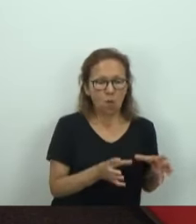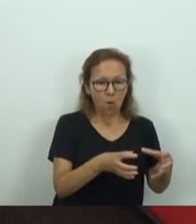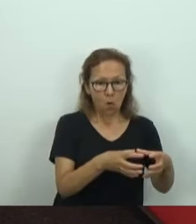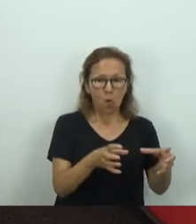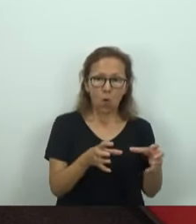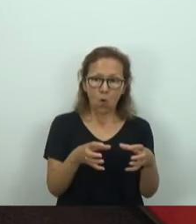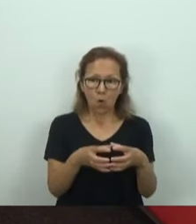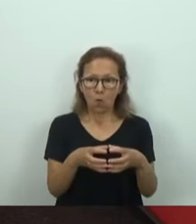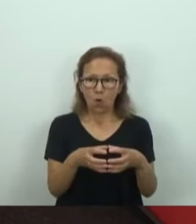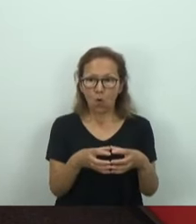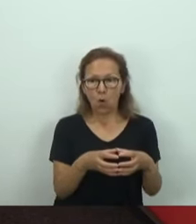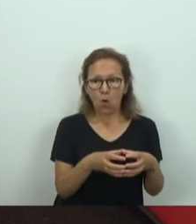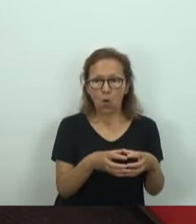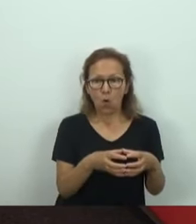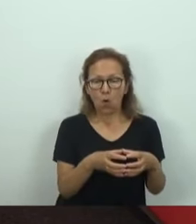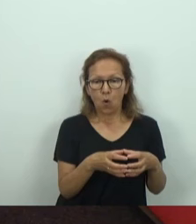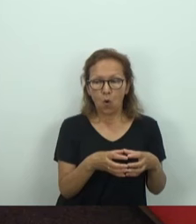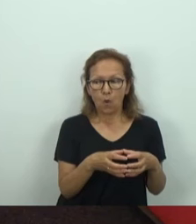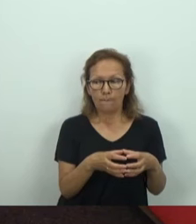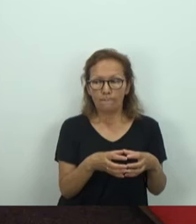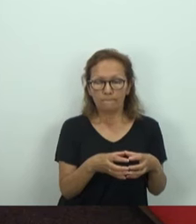llaman Rhesusfaktor en alemán.